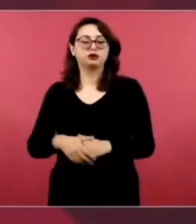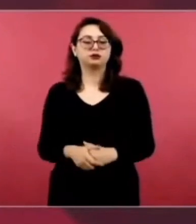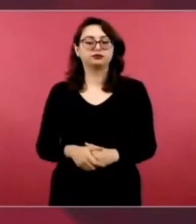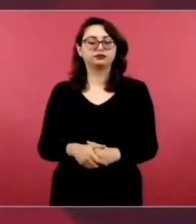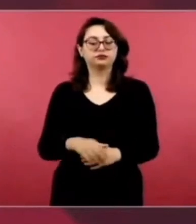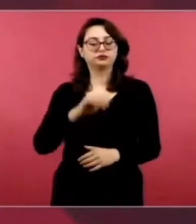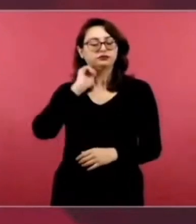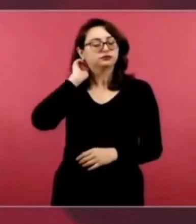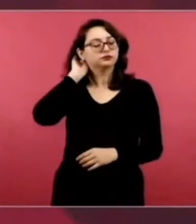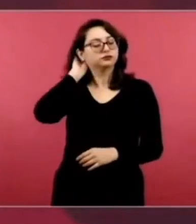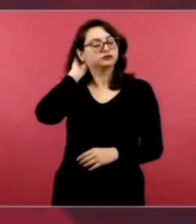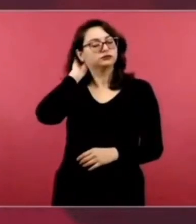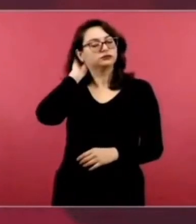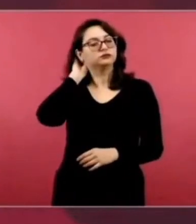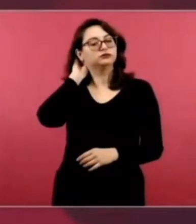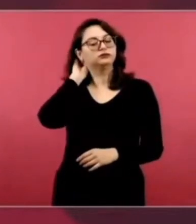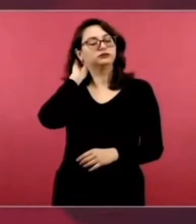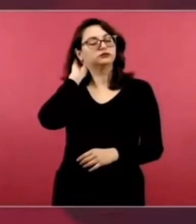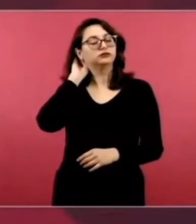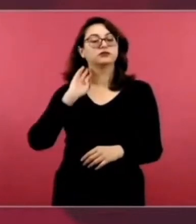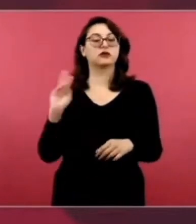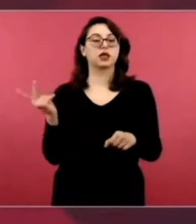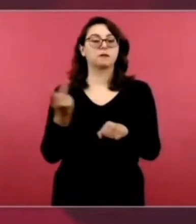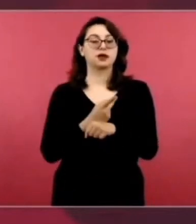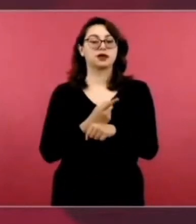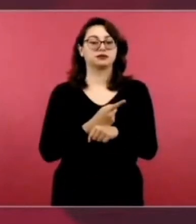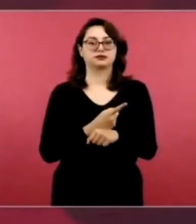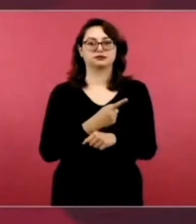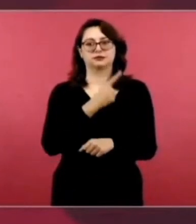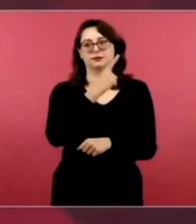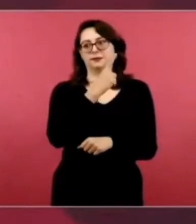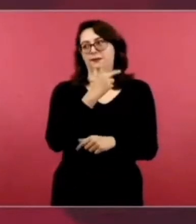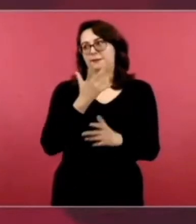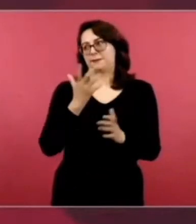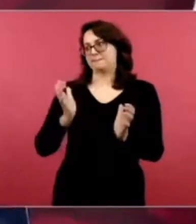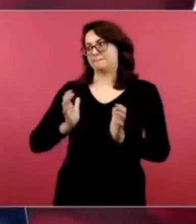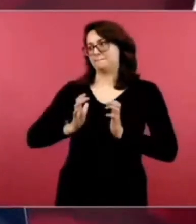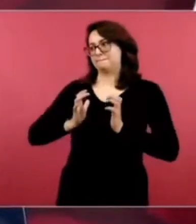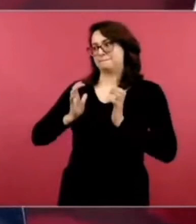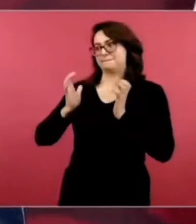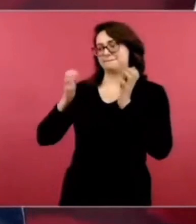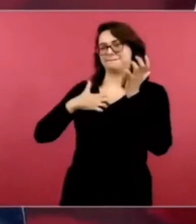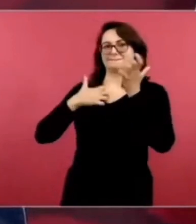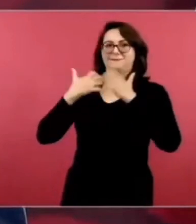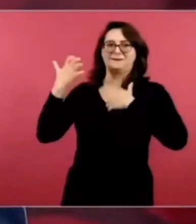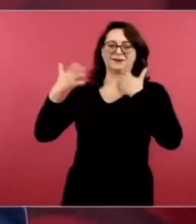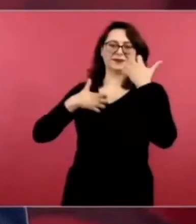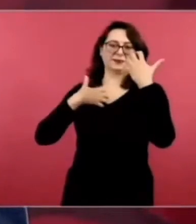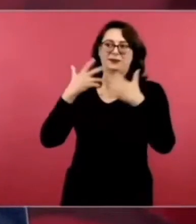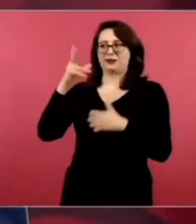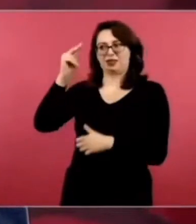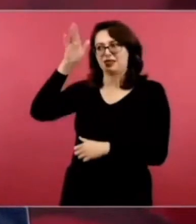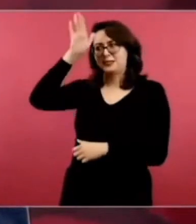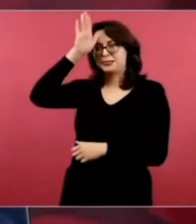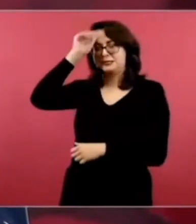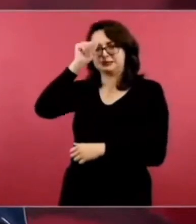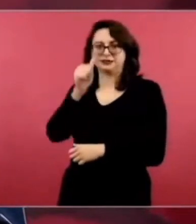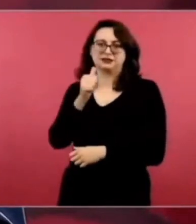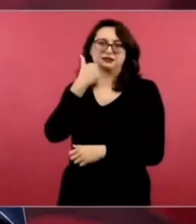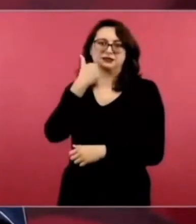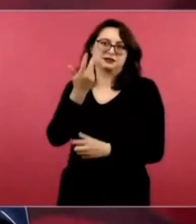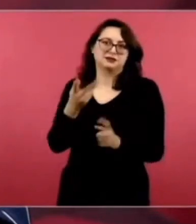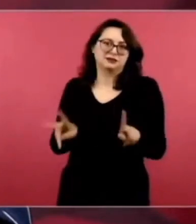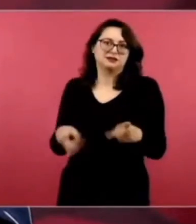inconformaron los productores de maíz importadores de Estados